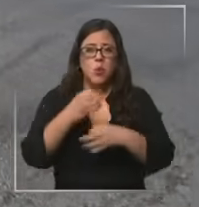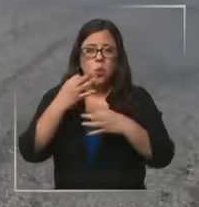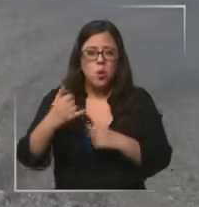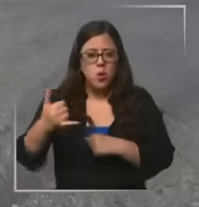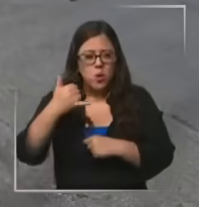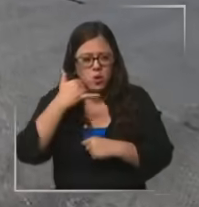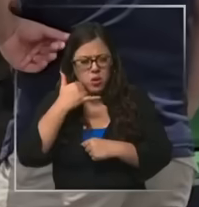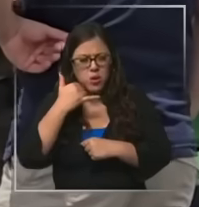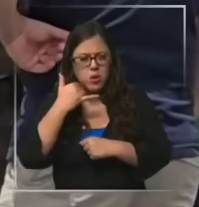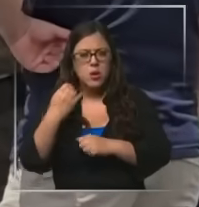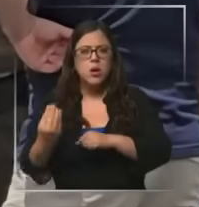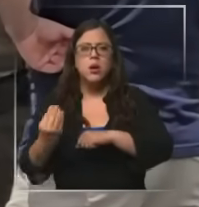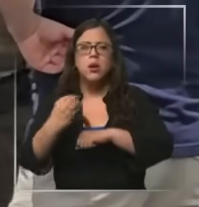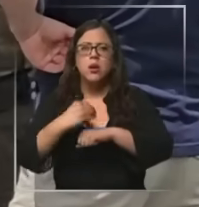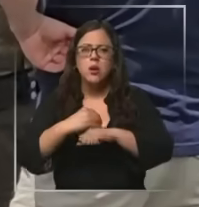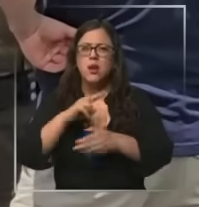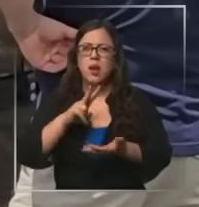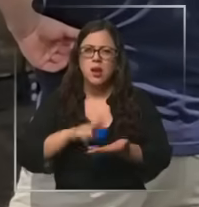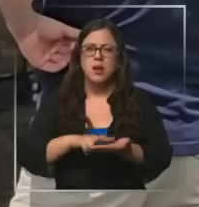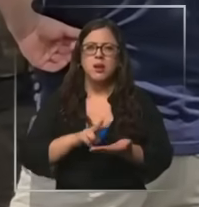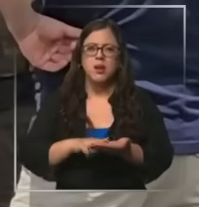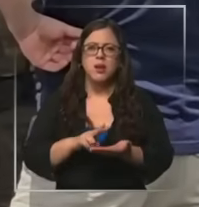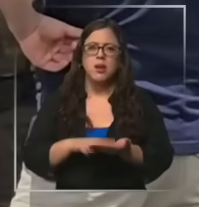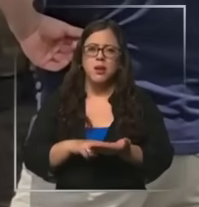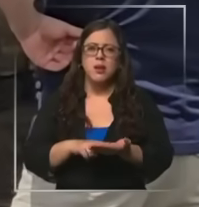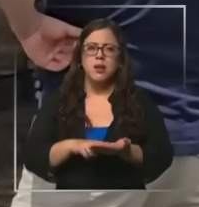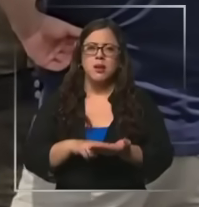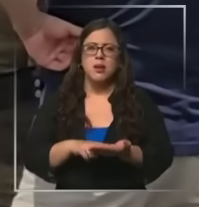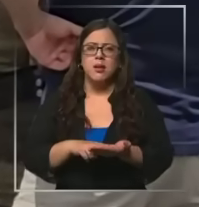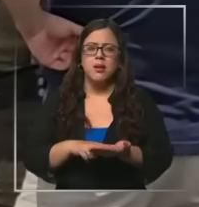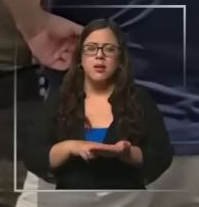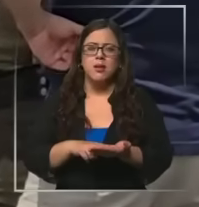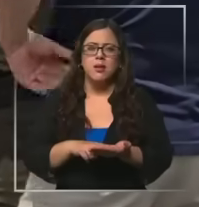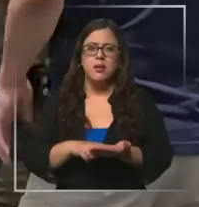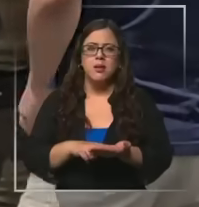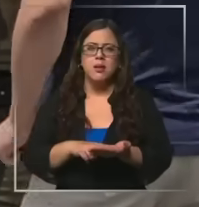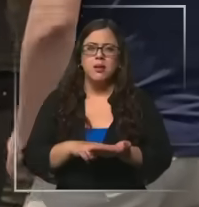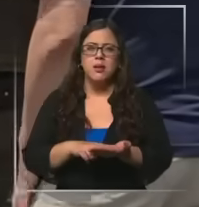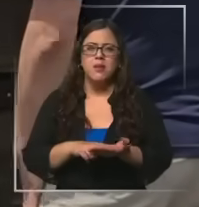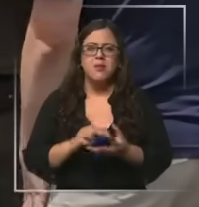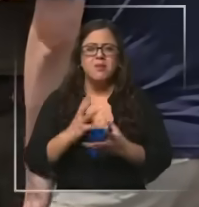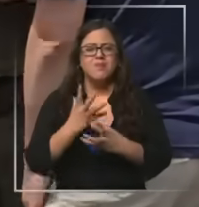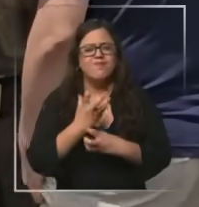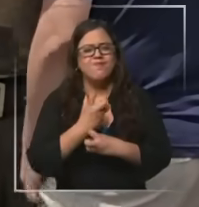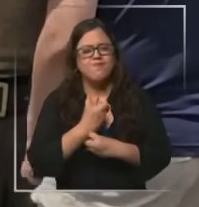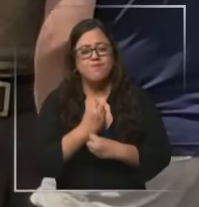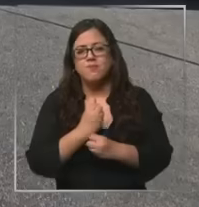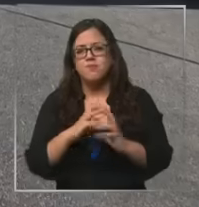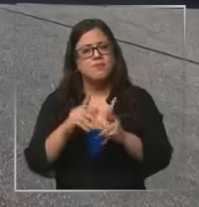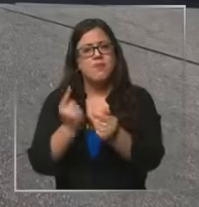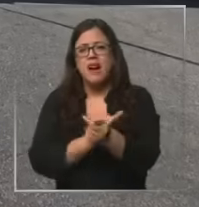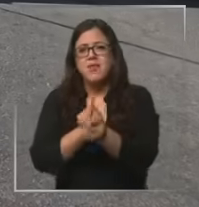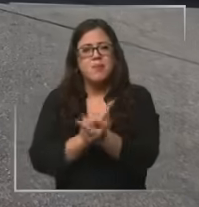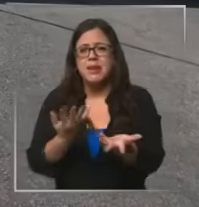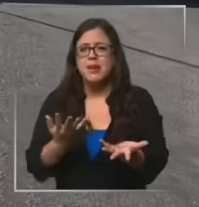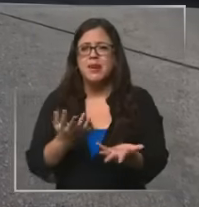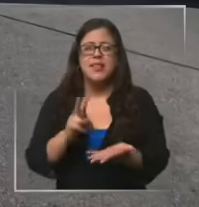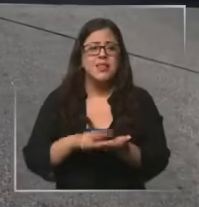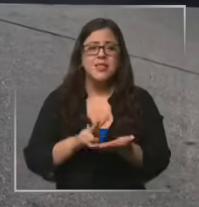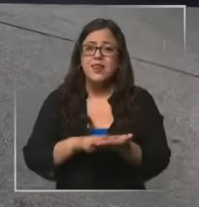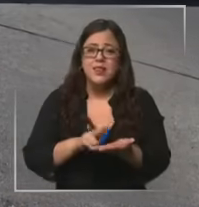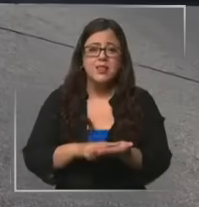decirnos la cruel realidad que pasó. Fue un cruel, demasiado trágico para toda la familia. Estamos